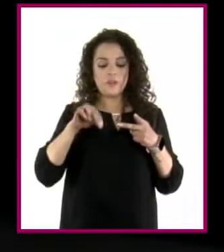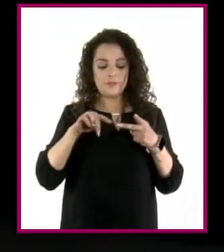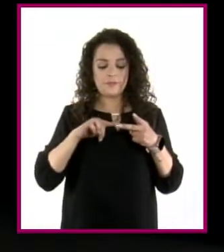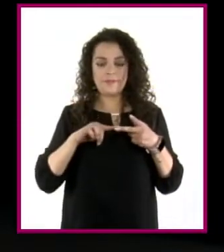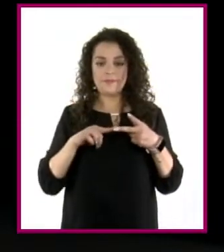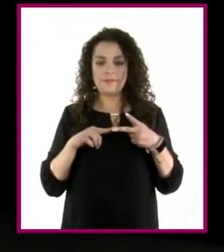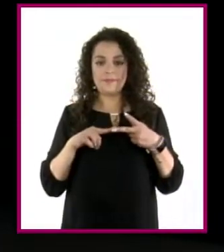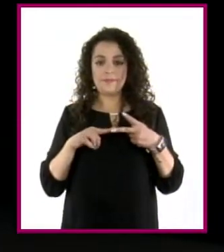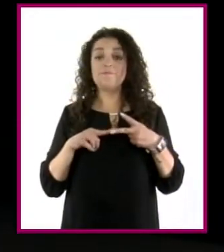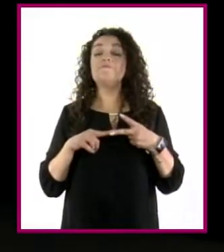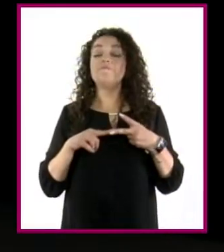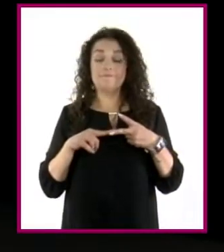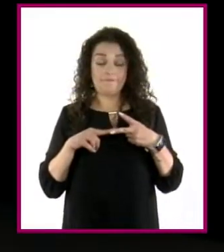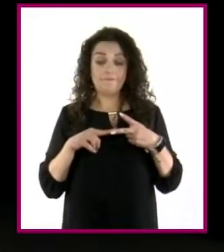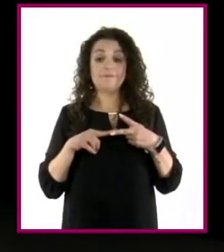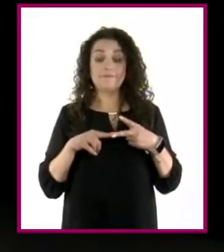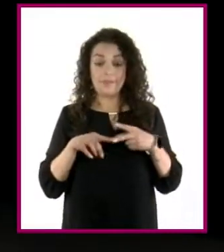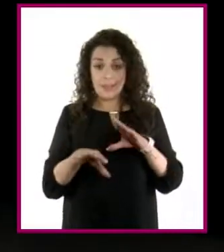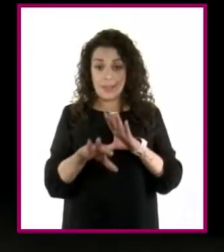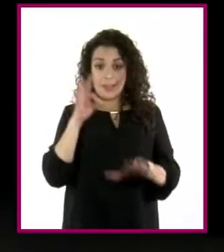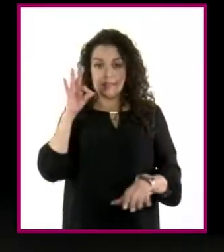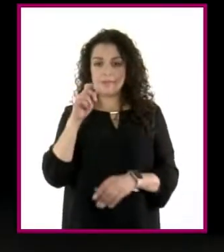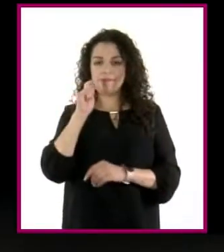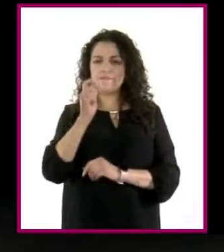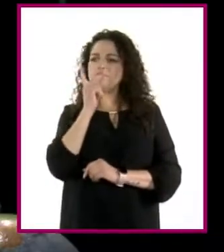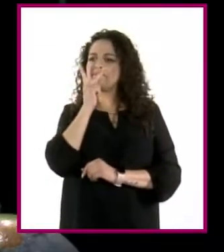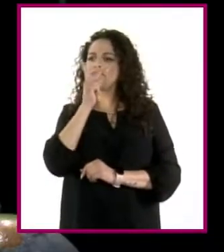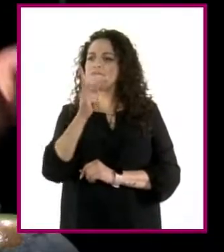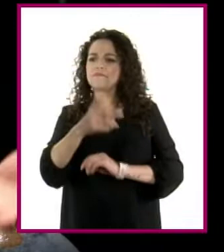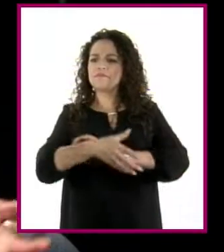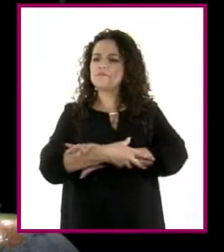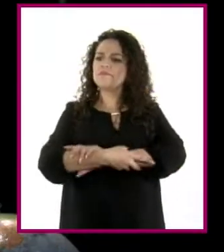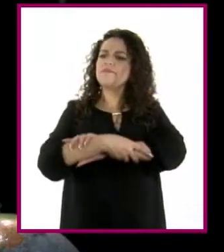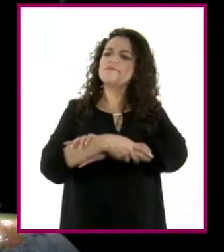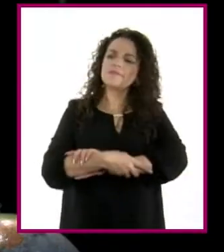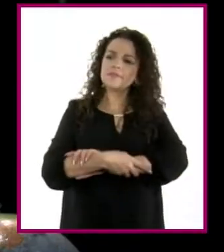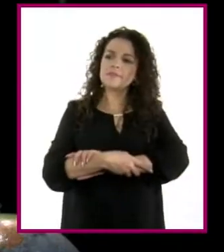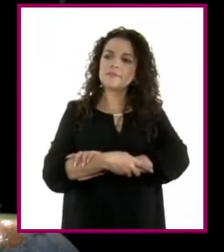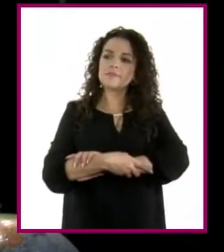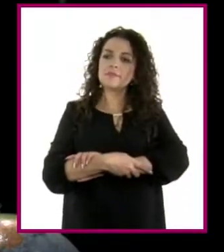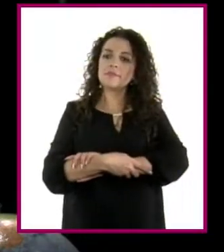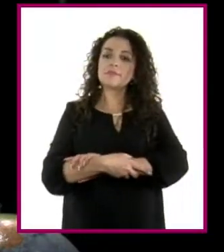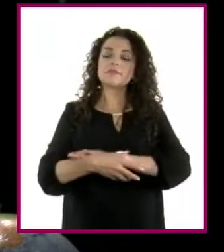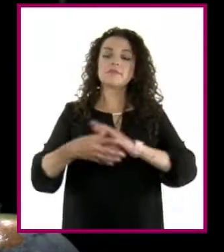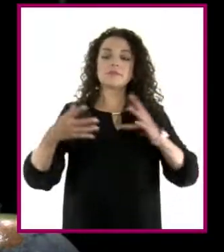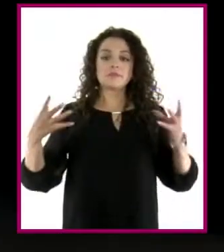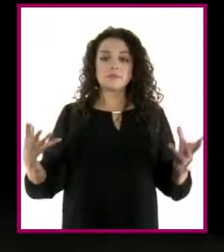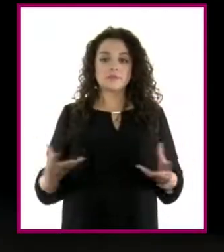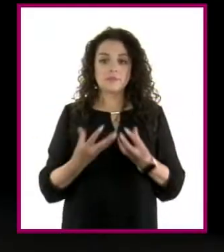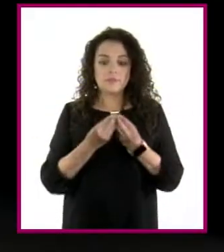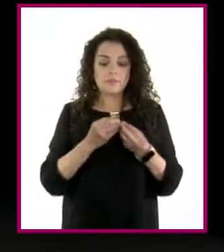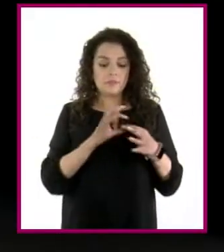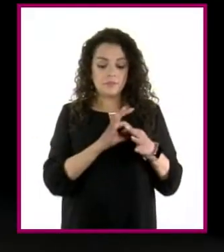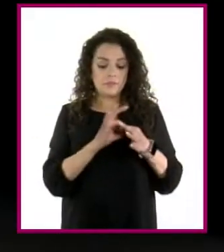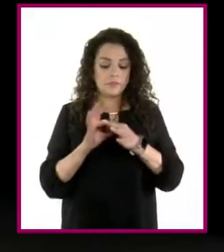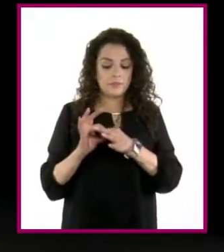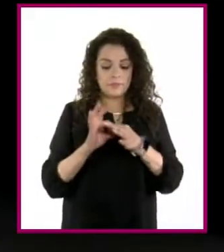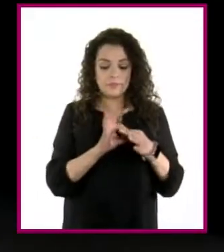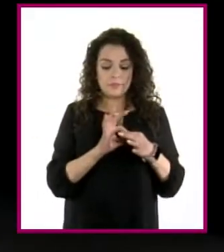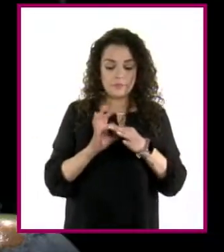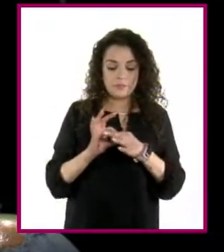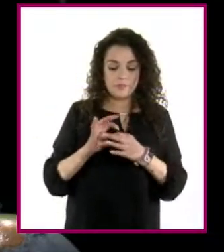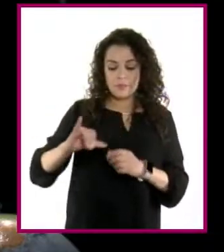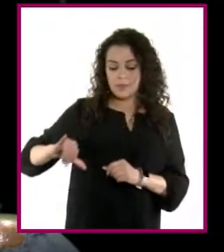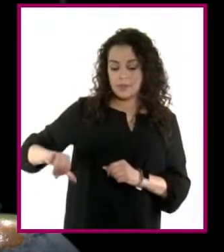Aquí encontramos que la solidaridad se define como la comunión de intereses, y también